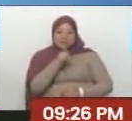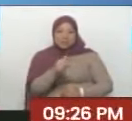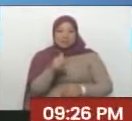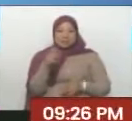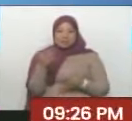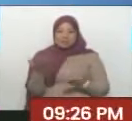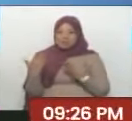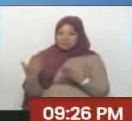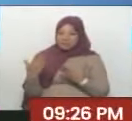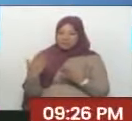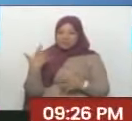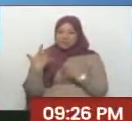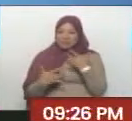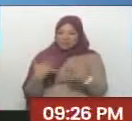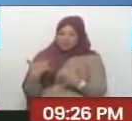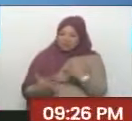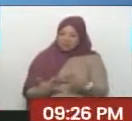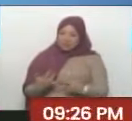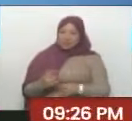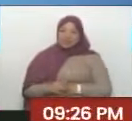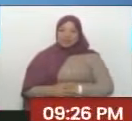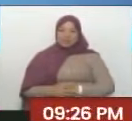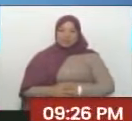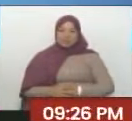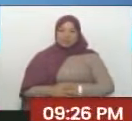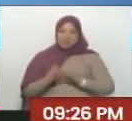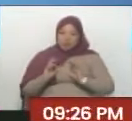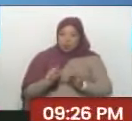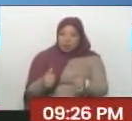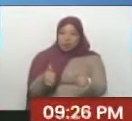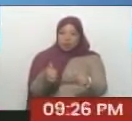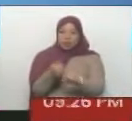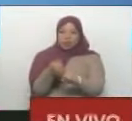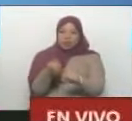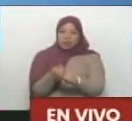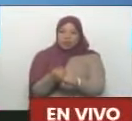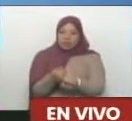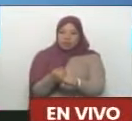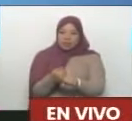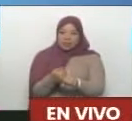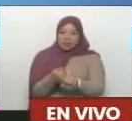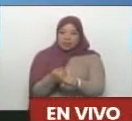anunciamos como una de las acciones que hemos empezado la